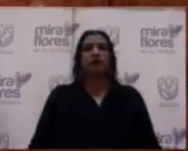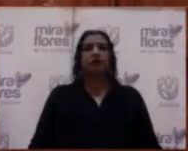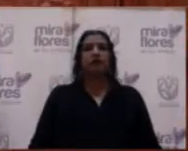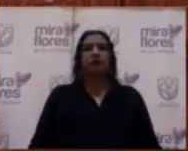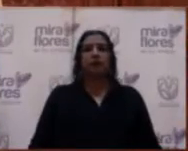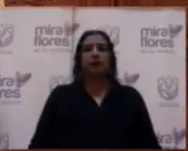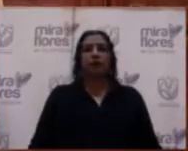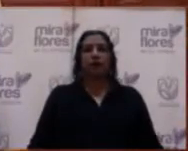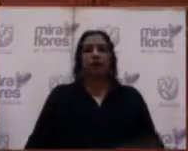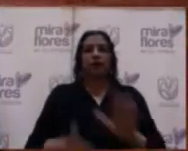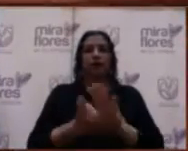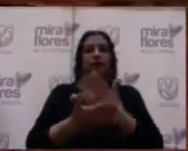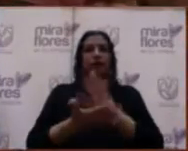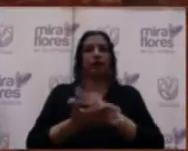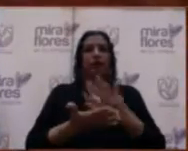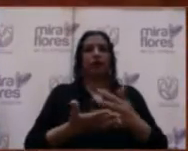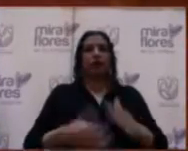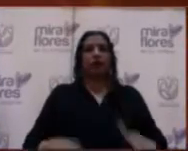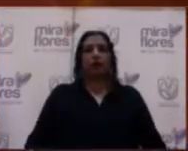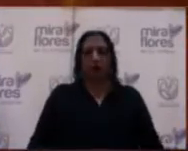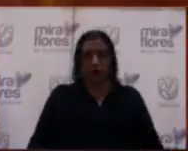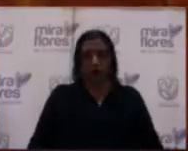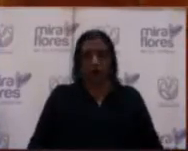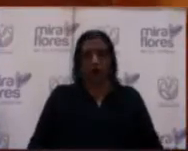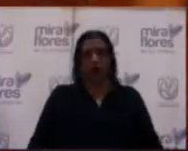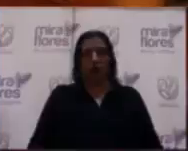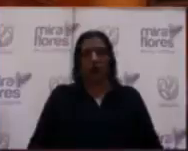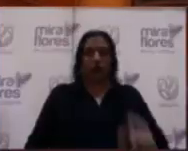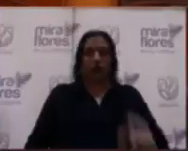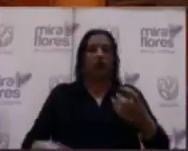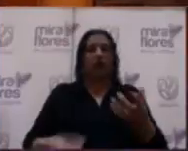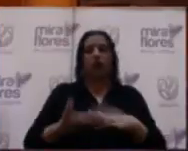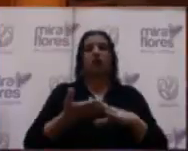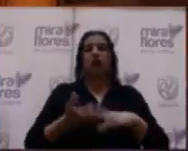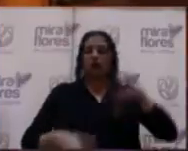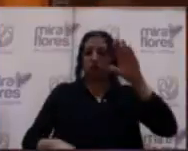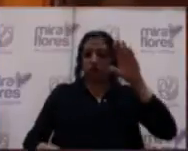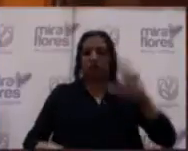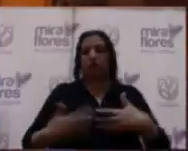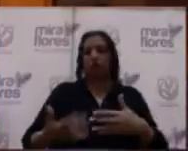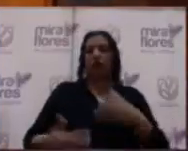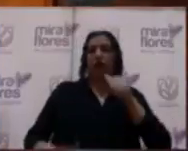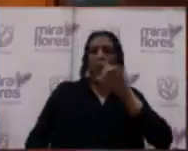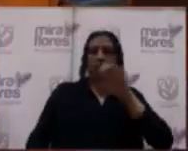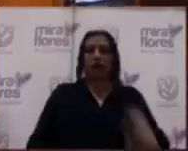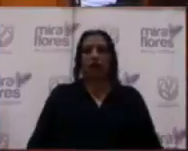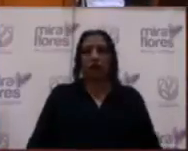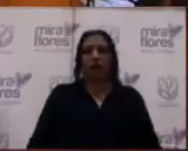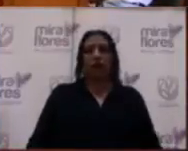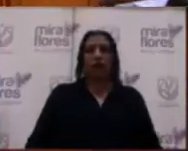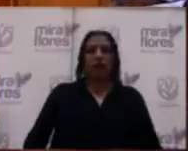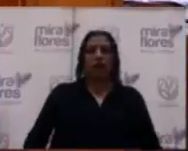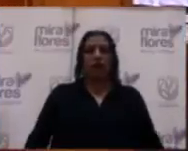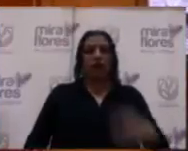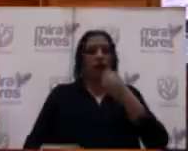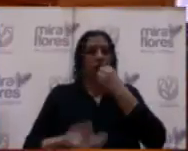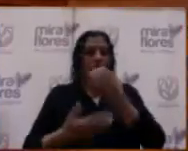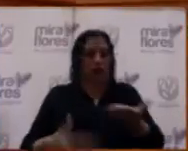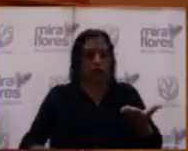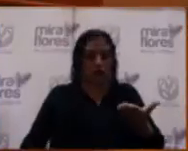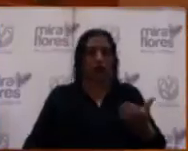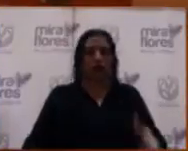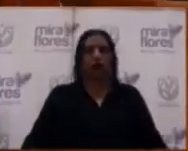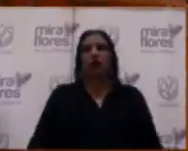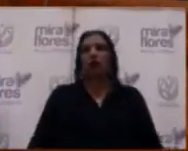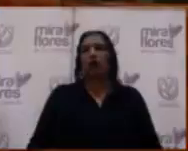intervenciones, procederemos a votar. Aquellos miembros del Consejo que estén a favor. Sí, Alfredo, por favor. Regidor Lee. Buenos días, señor alcalde y